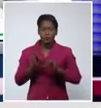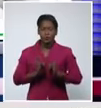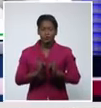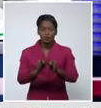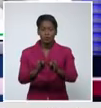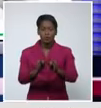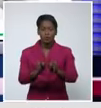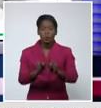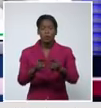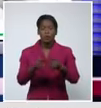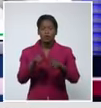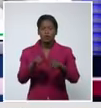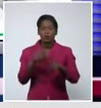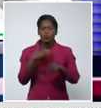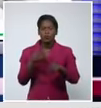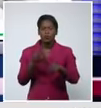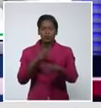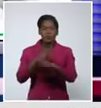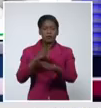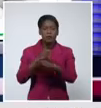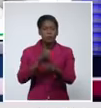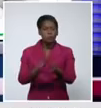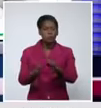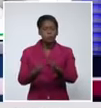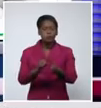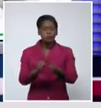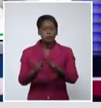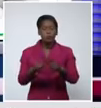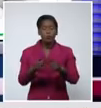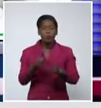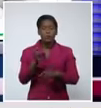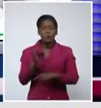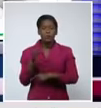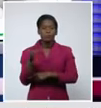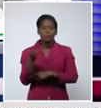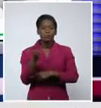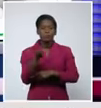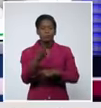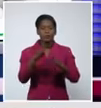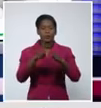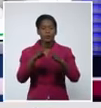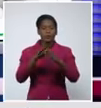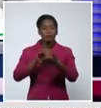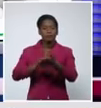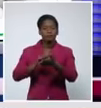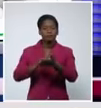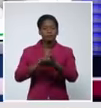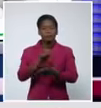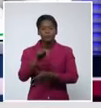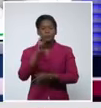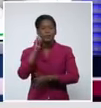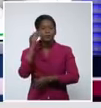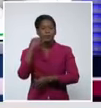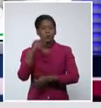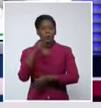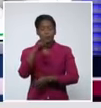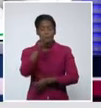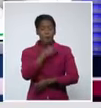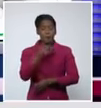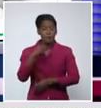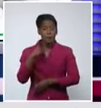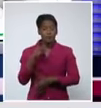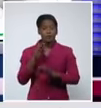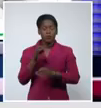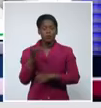esto se debe también al trabajo en las pesquisas, donde intervienen principalmente los estudiantes de ciencias médicas,